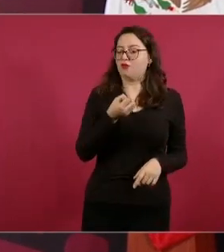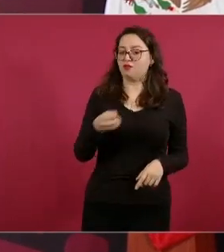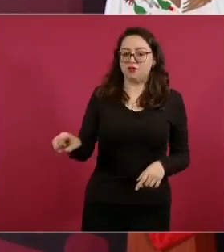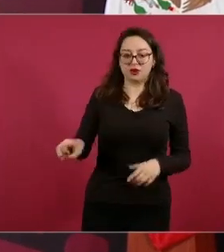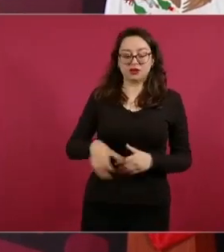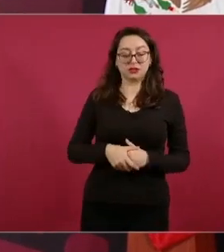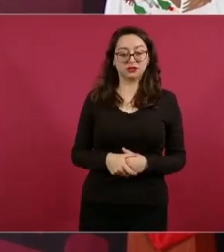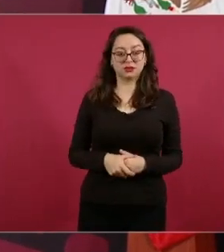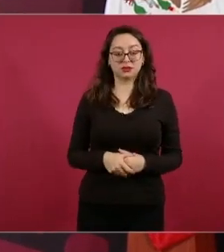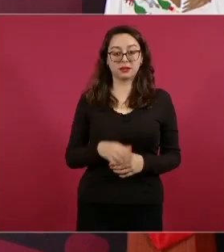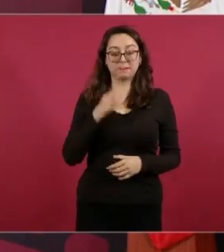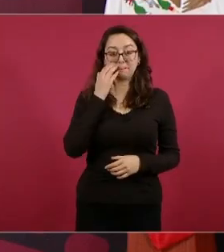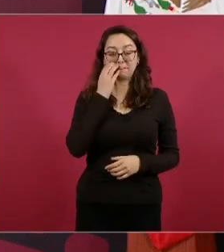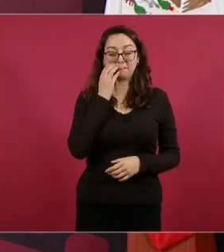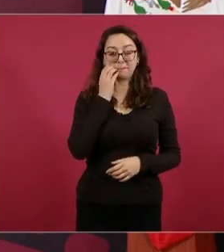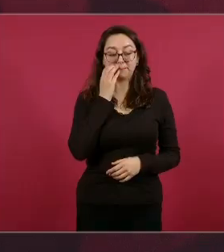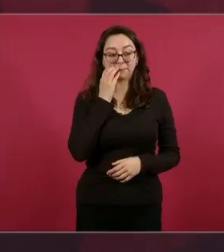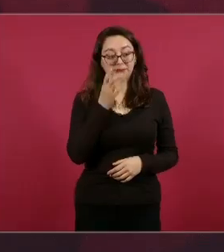esto para los tecnócratas.